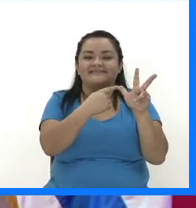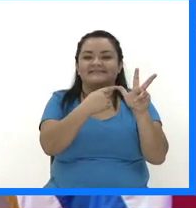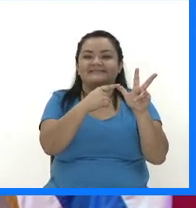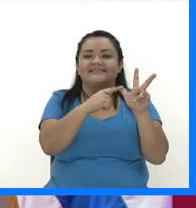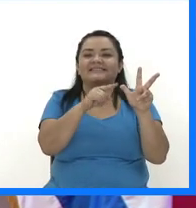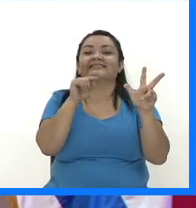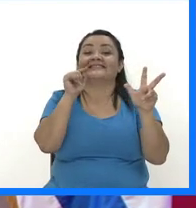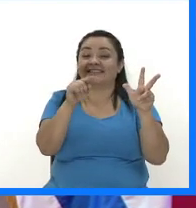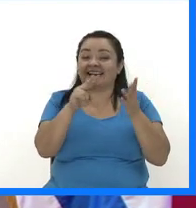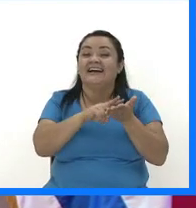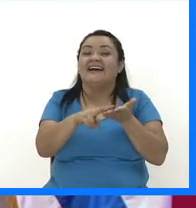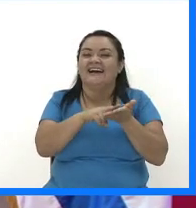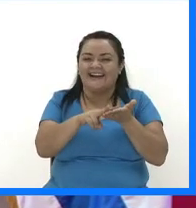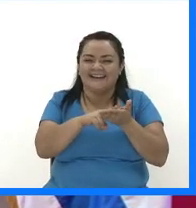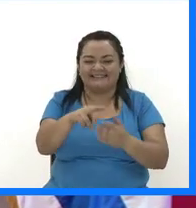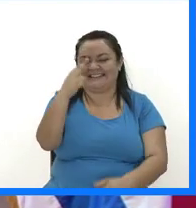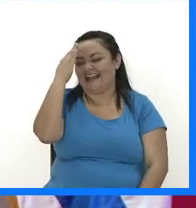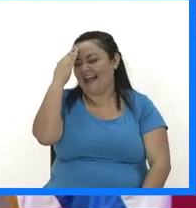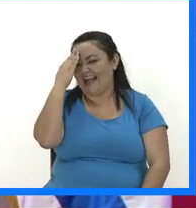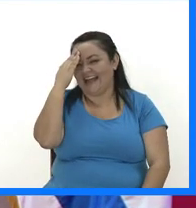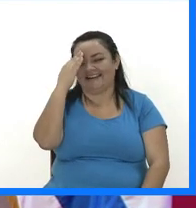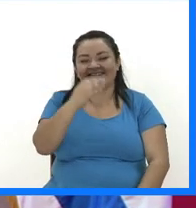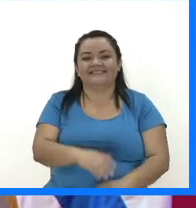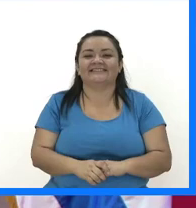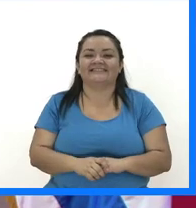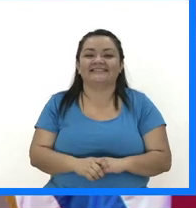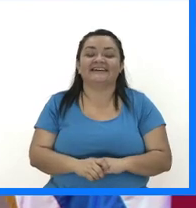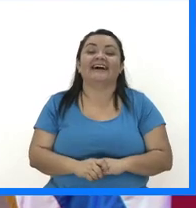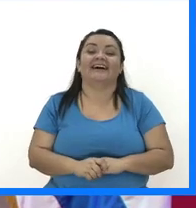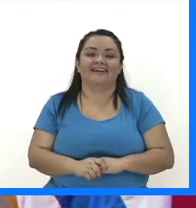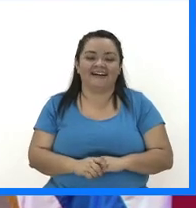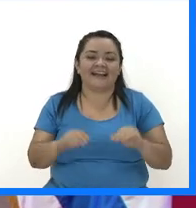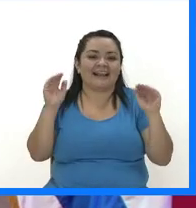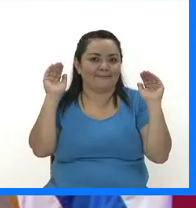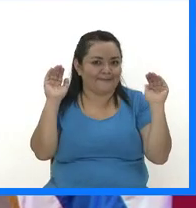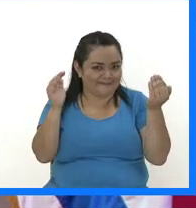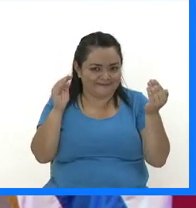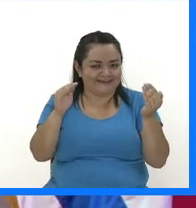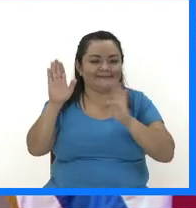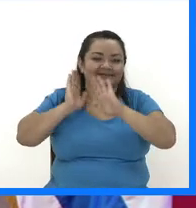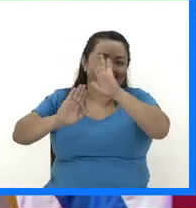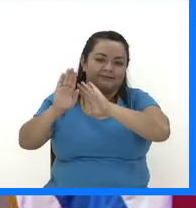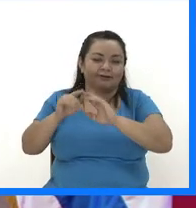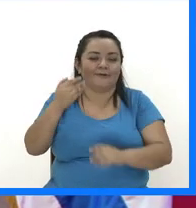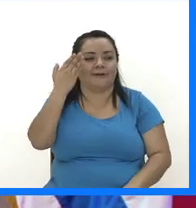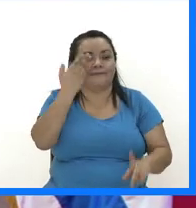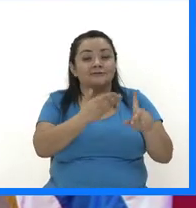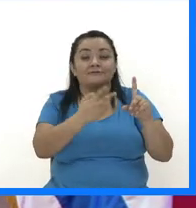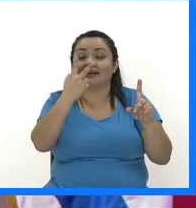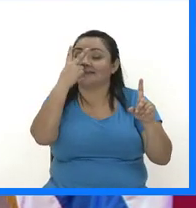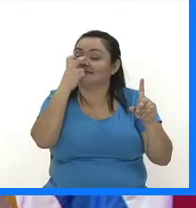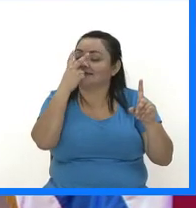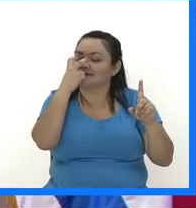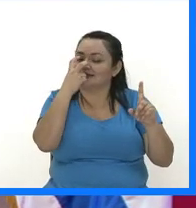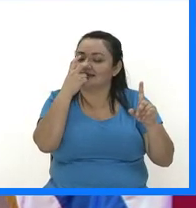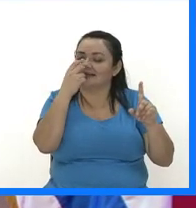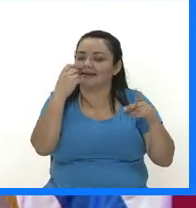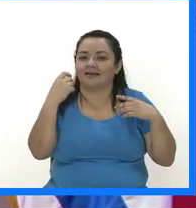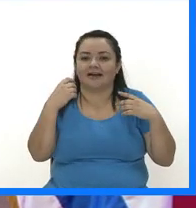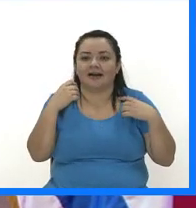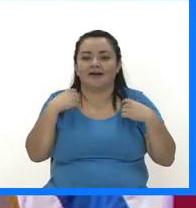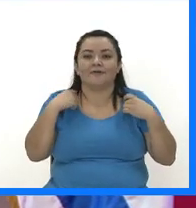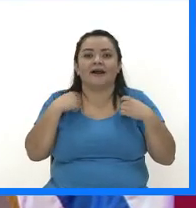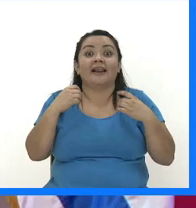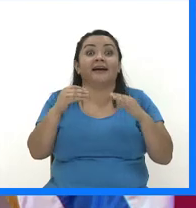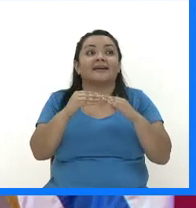el del verde rap porque usted no tiene ese aunque así era la antigüedad cuando una persona era ciega como por eso decía que cuando tenían